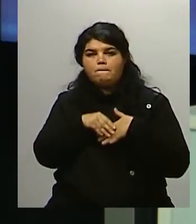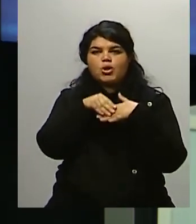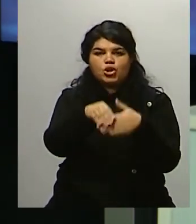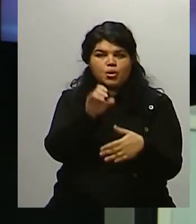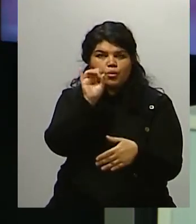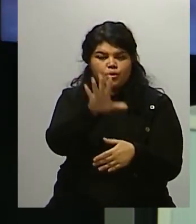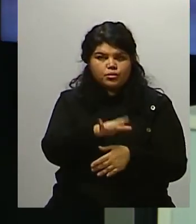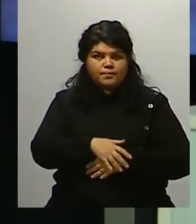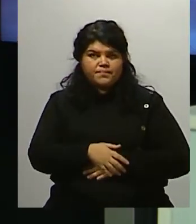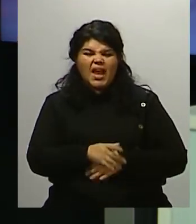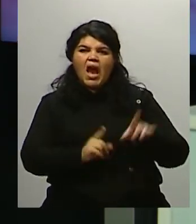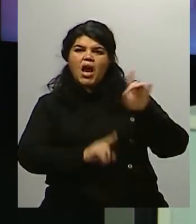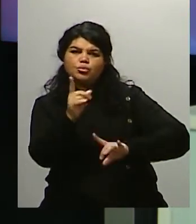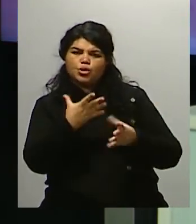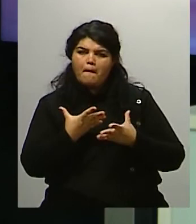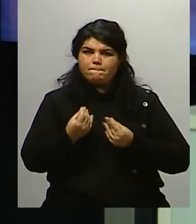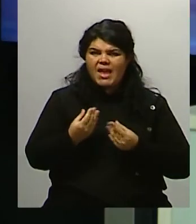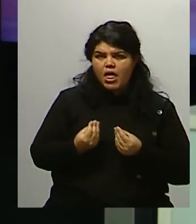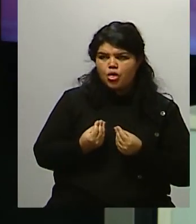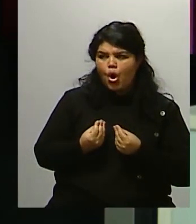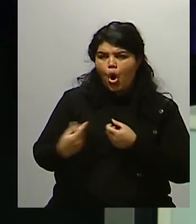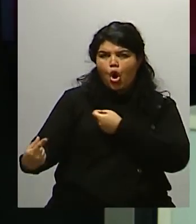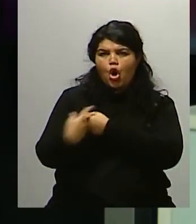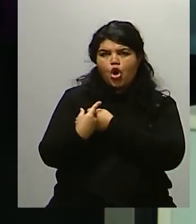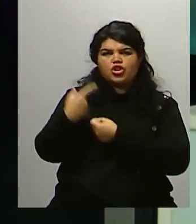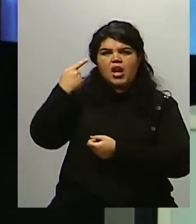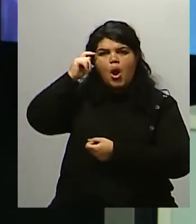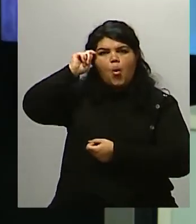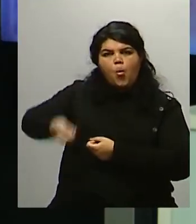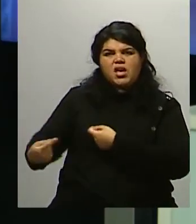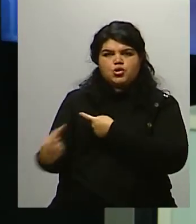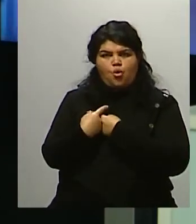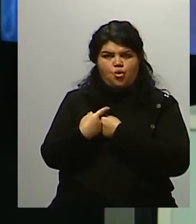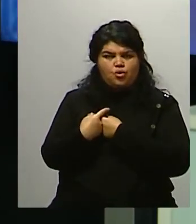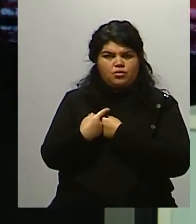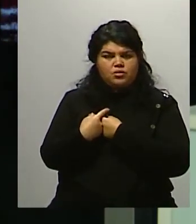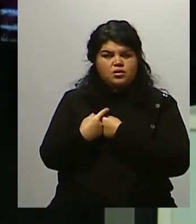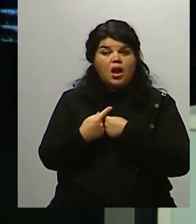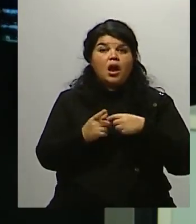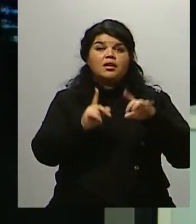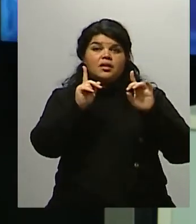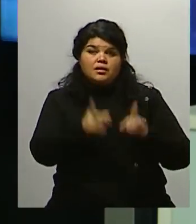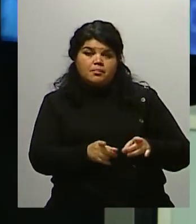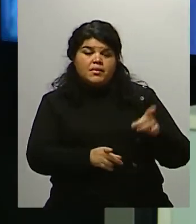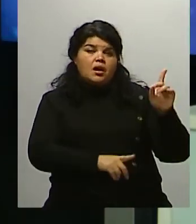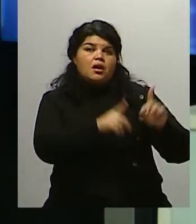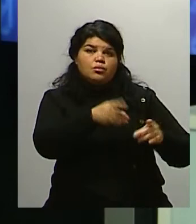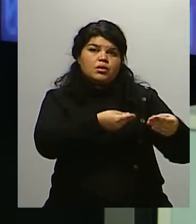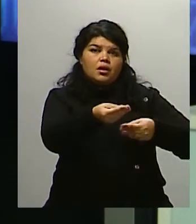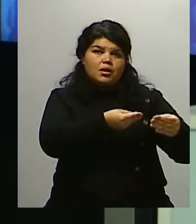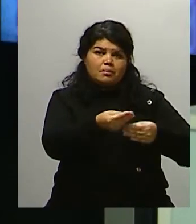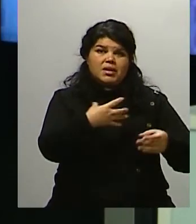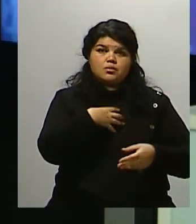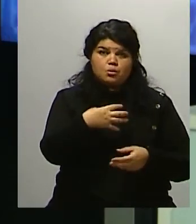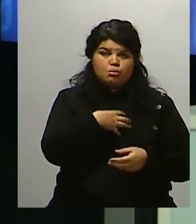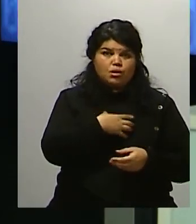la litigiosidad y también el otro digamos, la excusa que ponen está relacionada con la carga